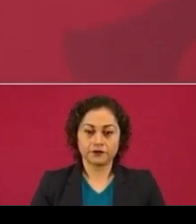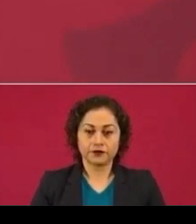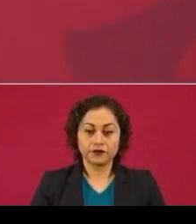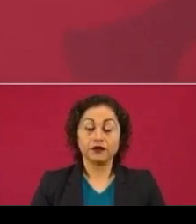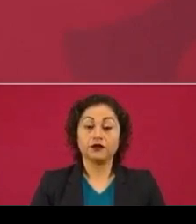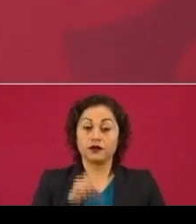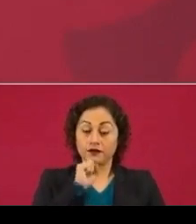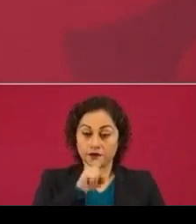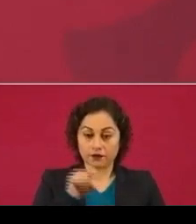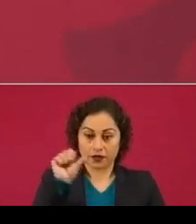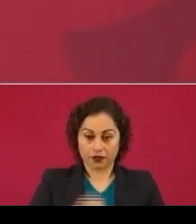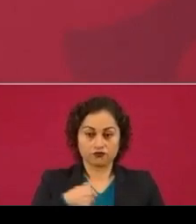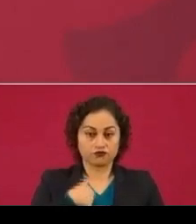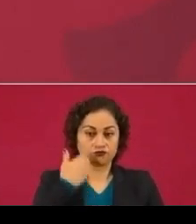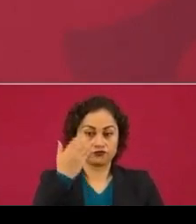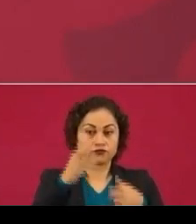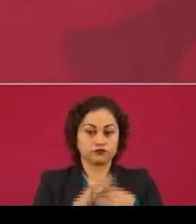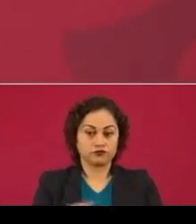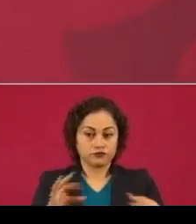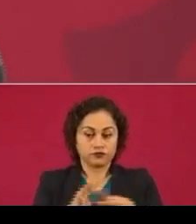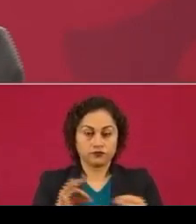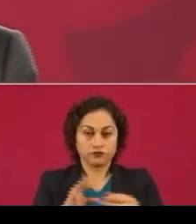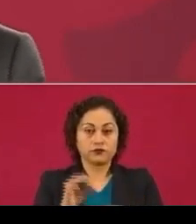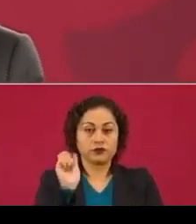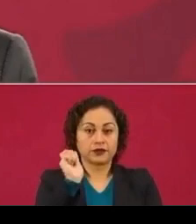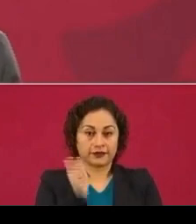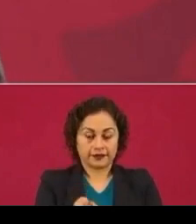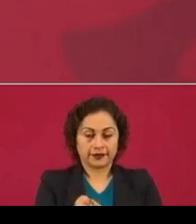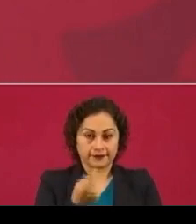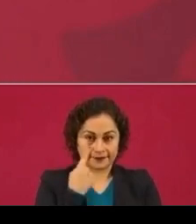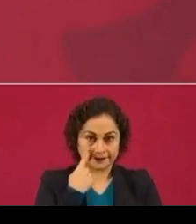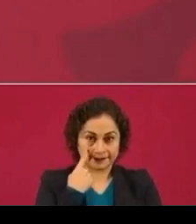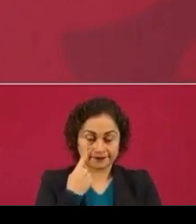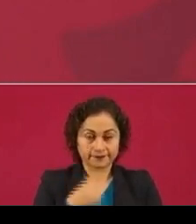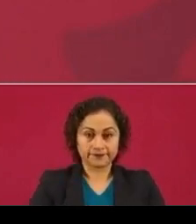Quiero informarle al pueblo de México que